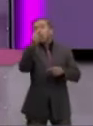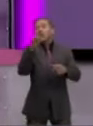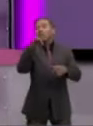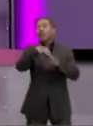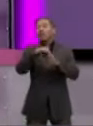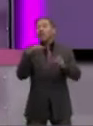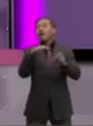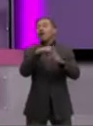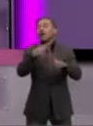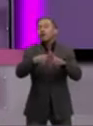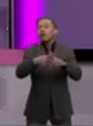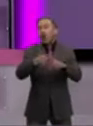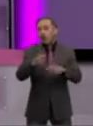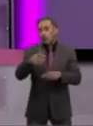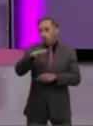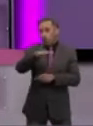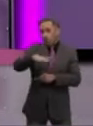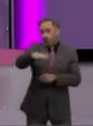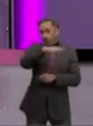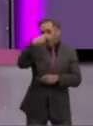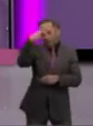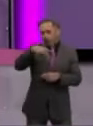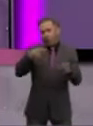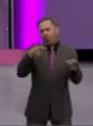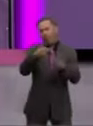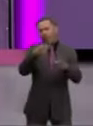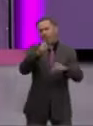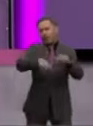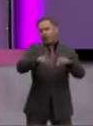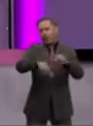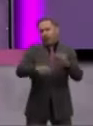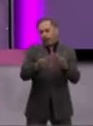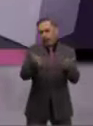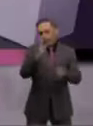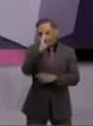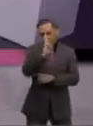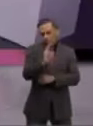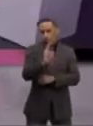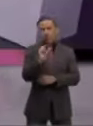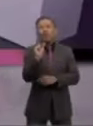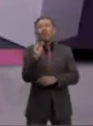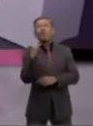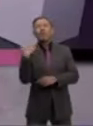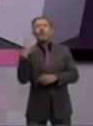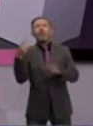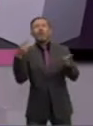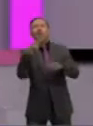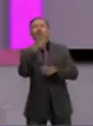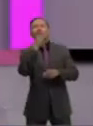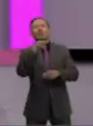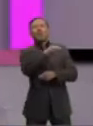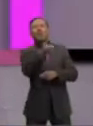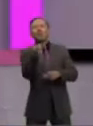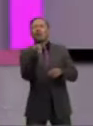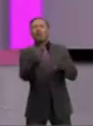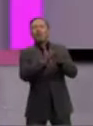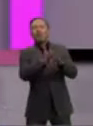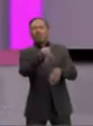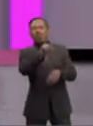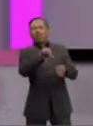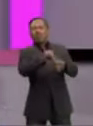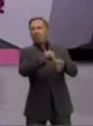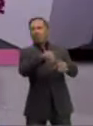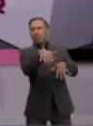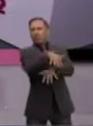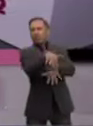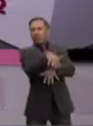No descalificar al pueblo de México, por supuesto, y sobre todo a quienes votaron por él, que hace rato le llamó mediocres. Natalia, vamos a escuchar a